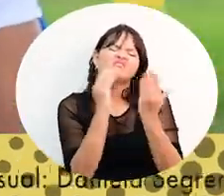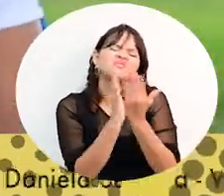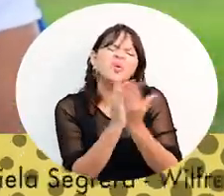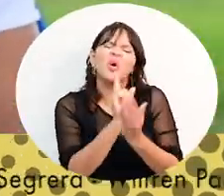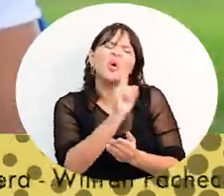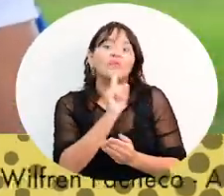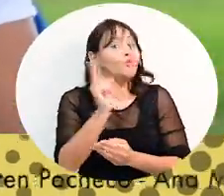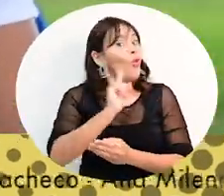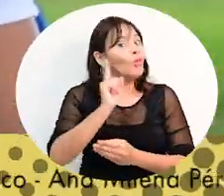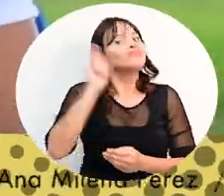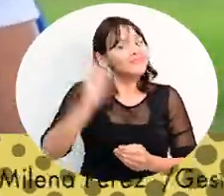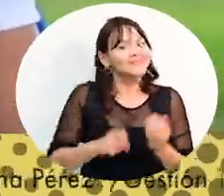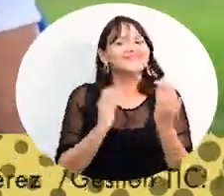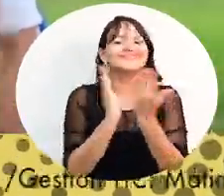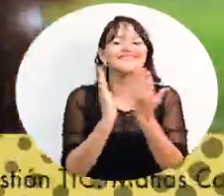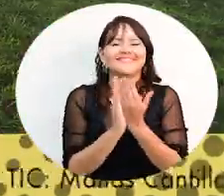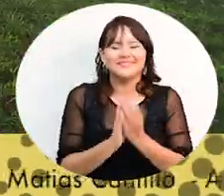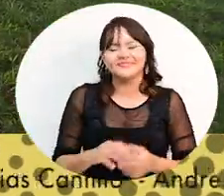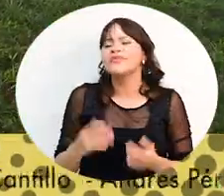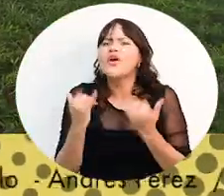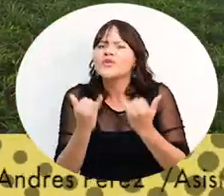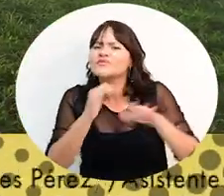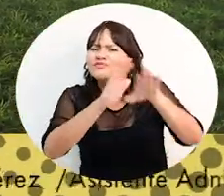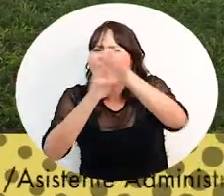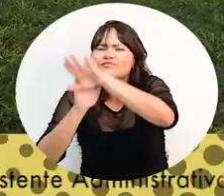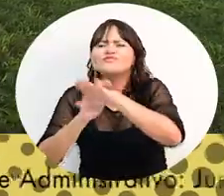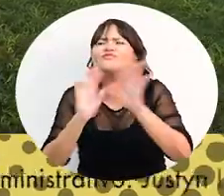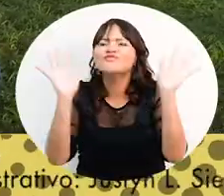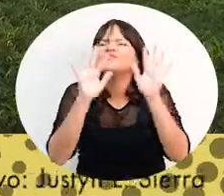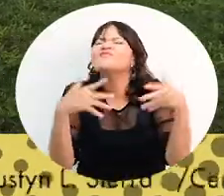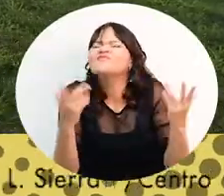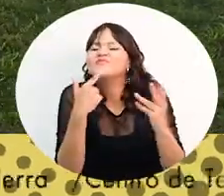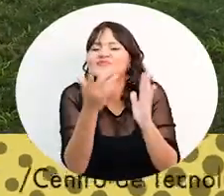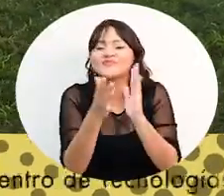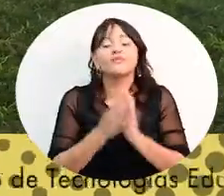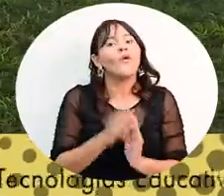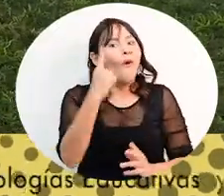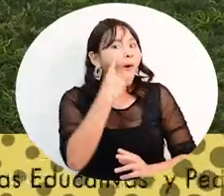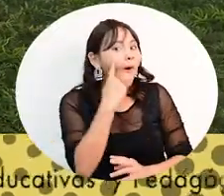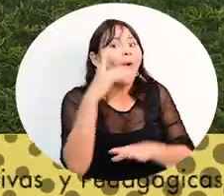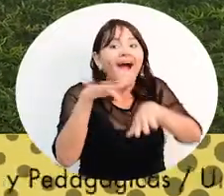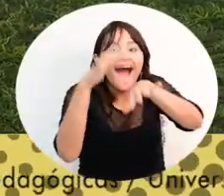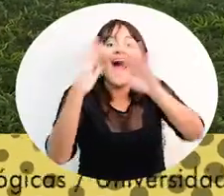No pueden no prepararse. Aquí tienen que estar listos. Andrea, tenemos que despedirnos. Un mensaje para ellos.